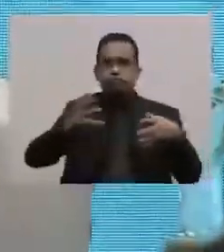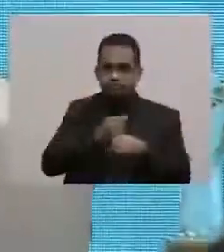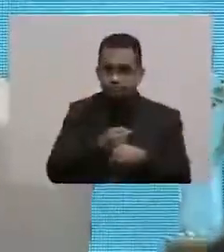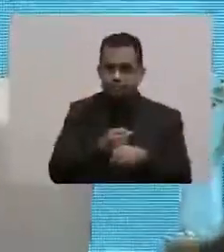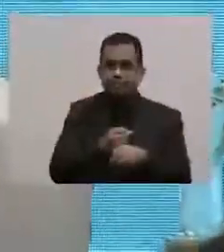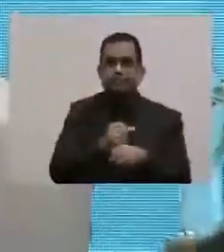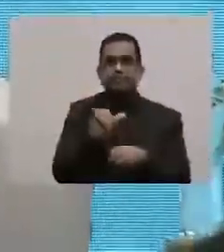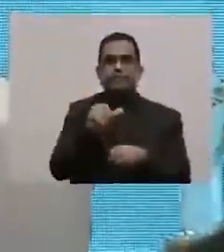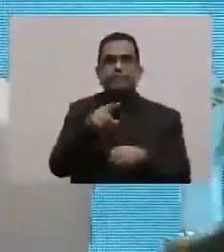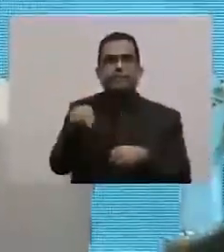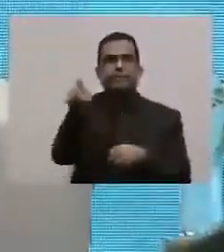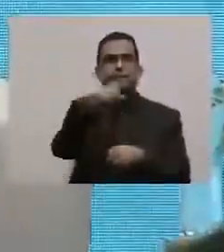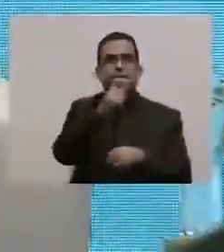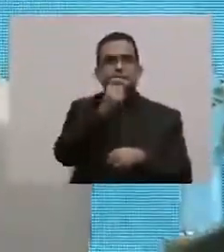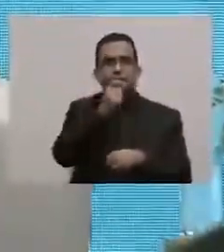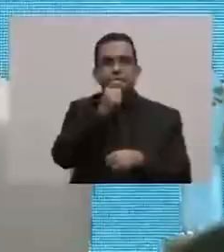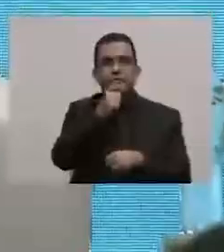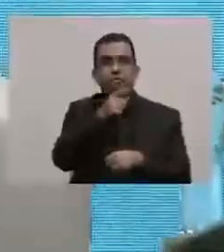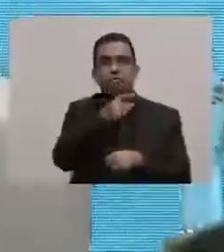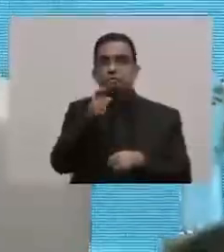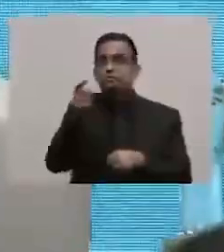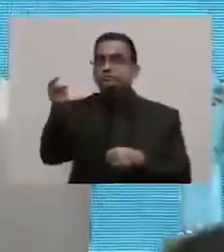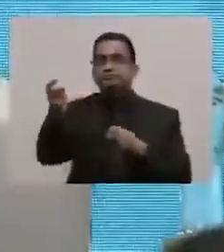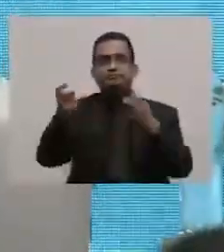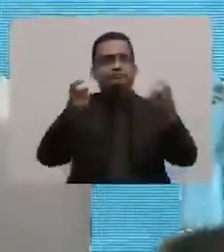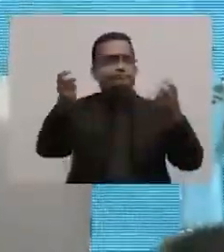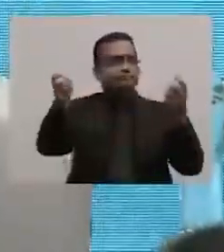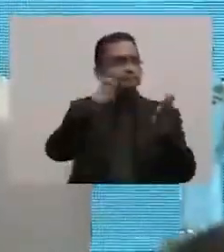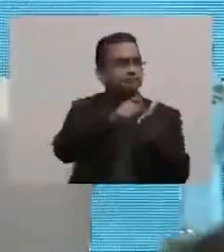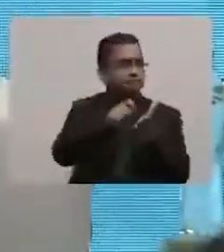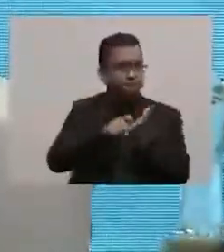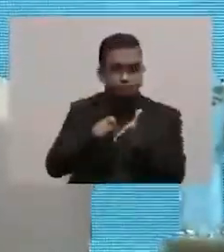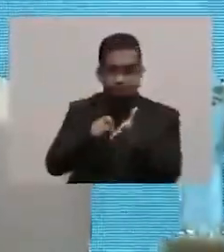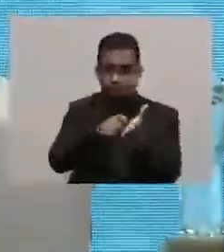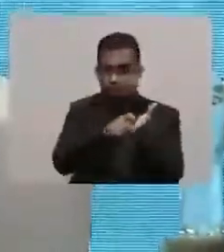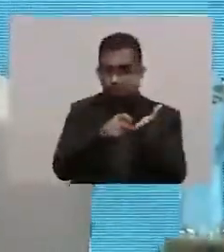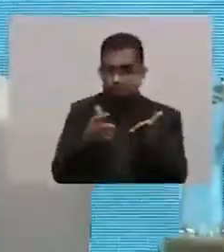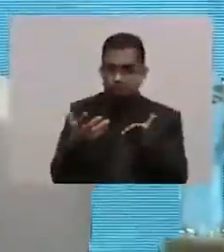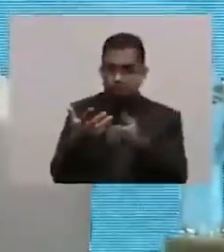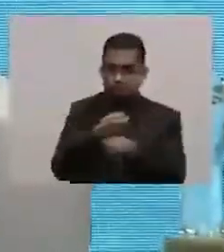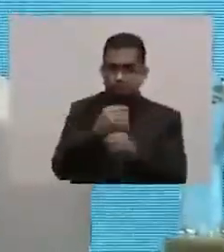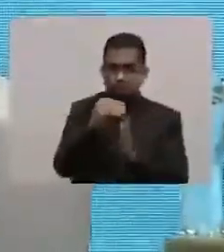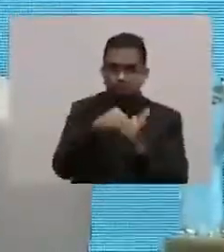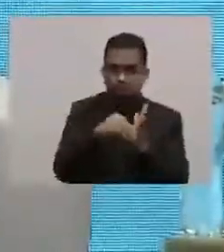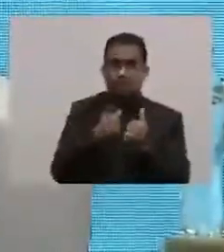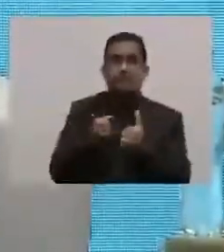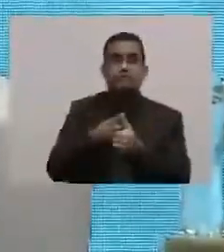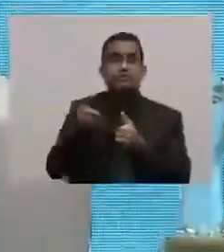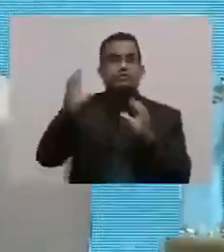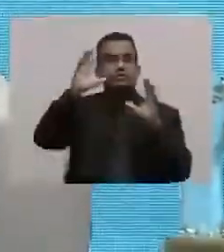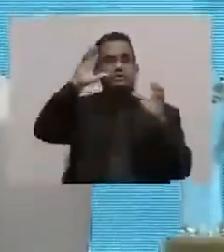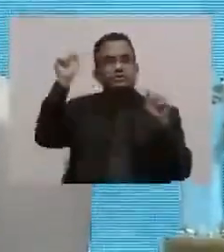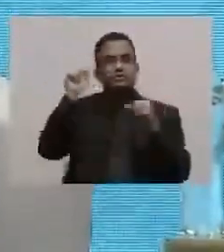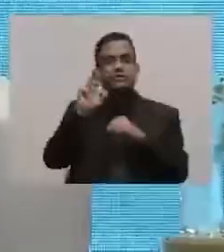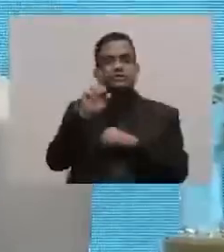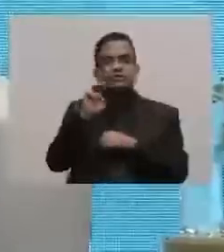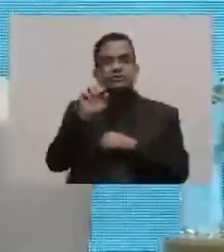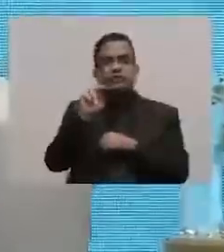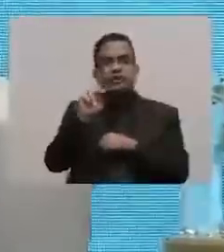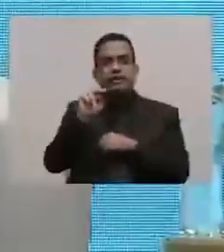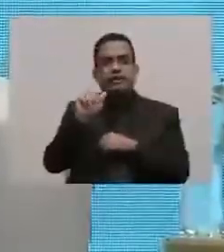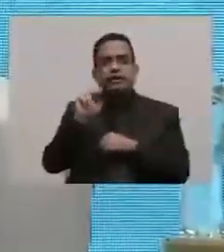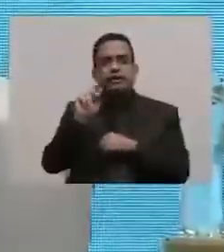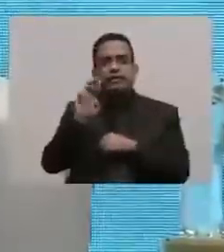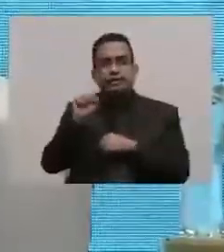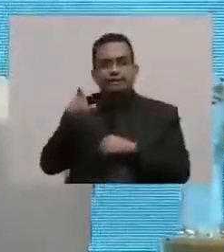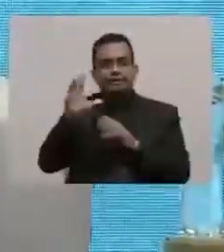así ayudamos a nuestros colegas periodistas que están por ahí tomando apuntes. En primer lugar, el presidente de la Junta Central Electoral, el magistrado Román Andrés